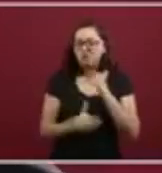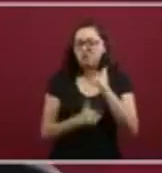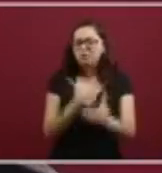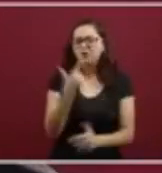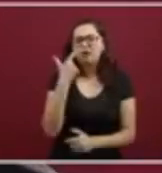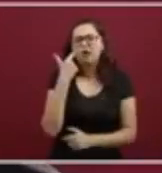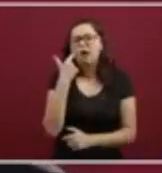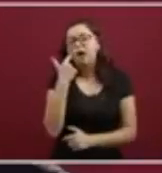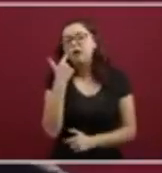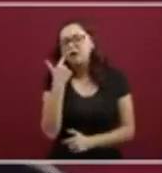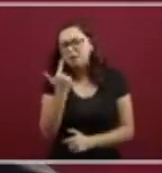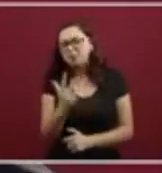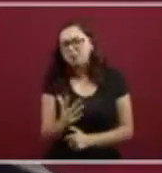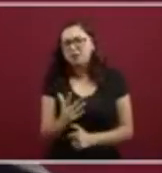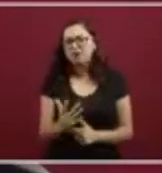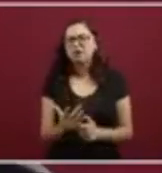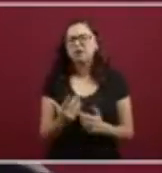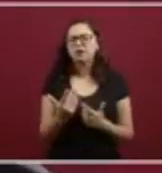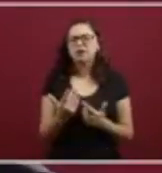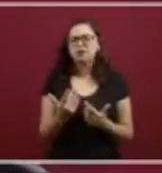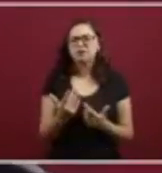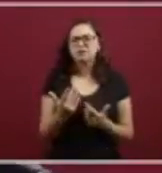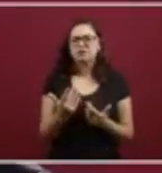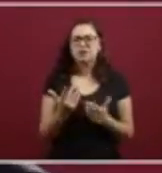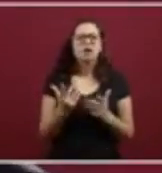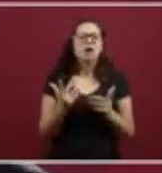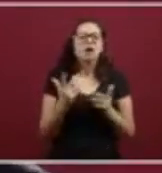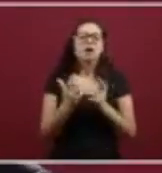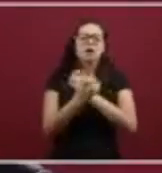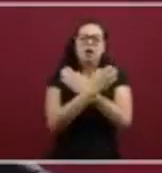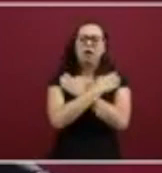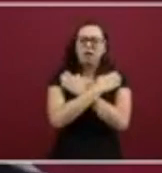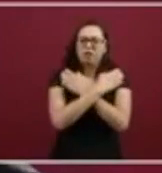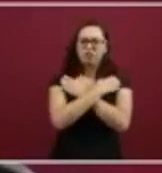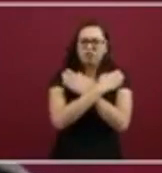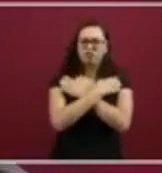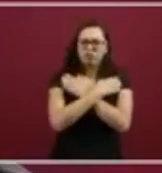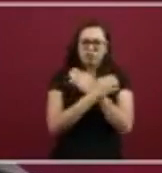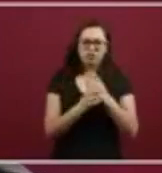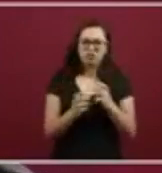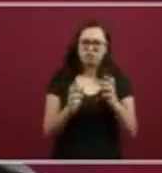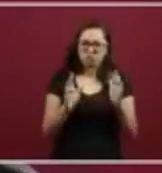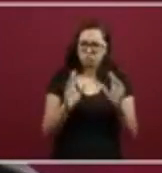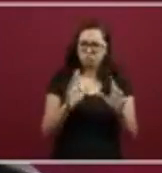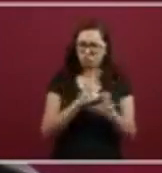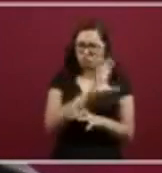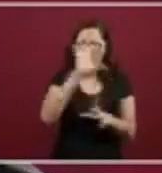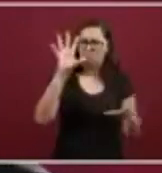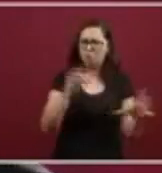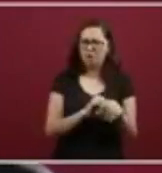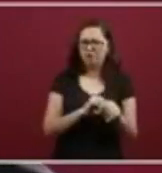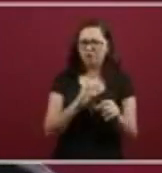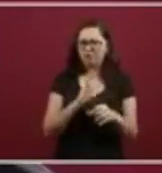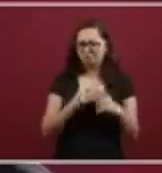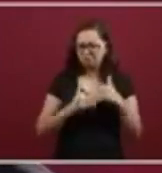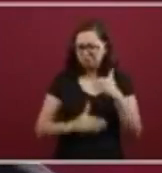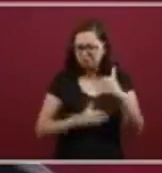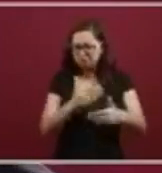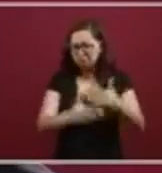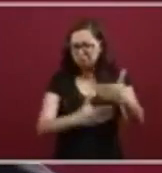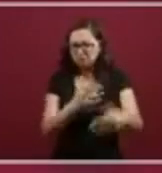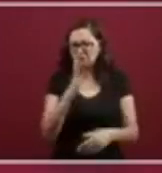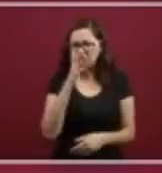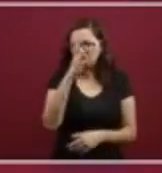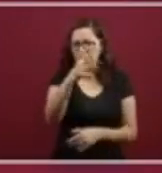debe de ser la educación normal del futuro, cómo debemos de fortalecer la formación